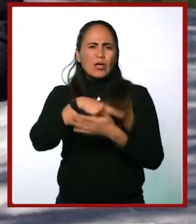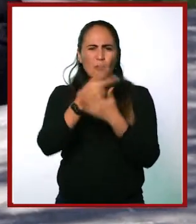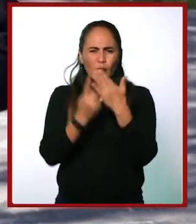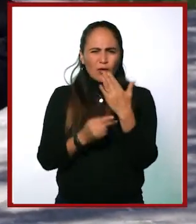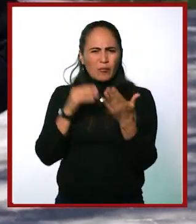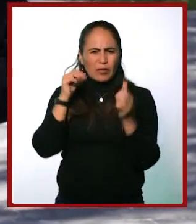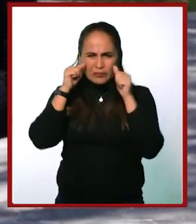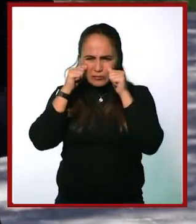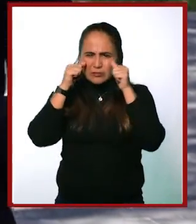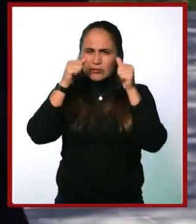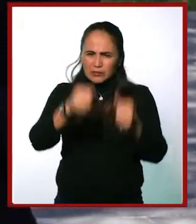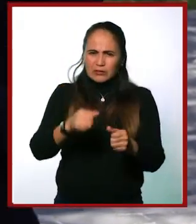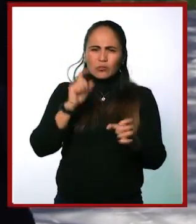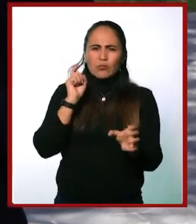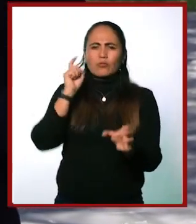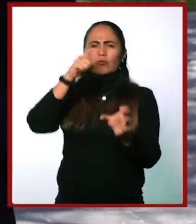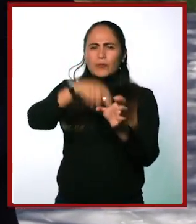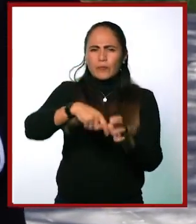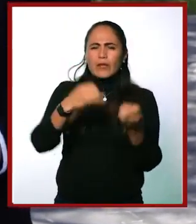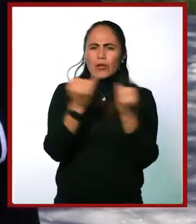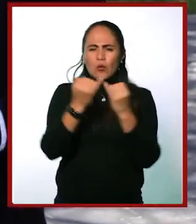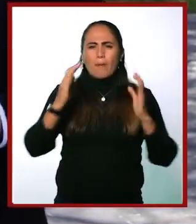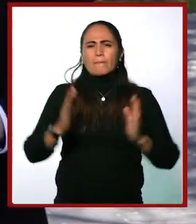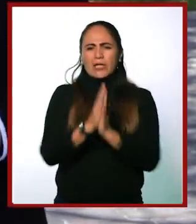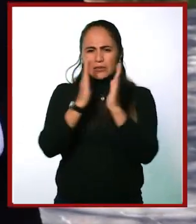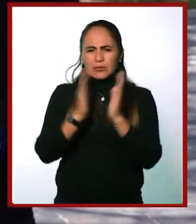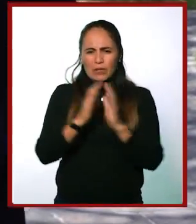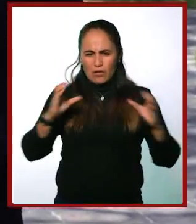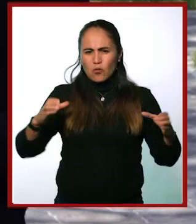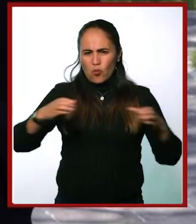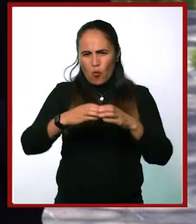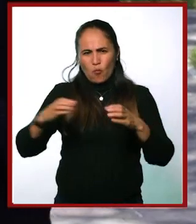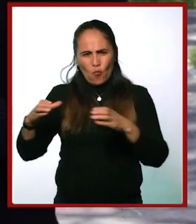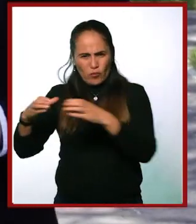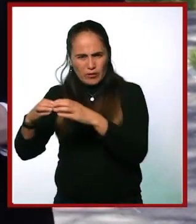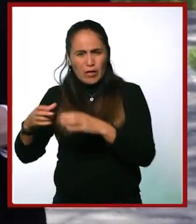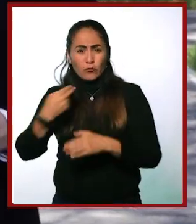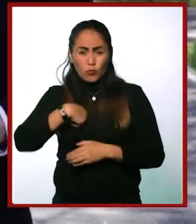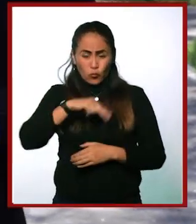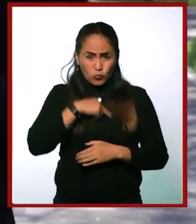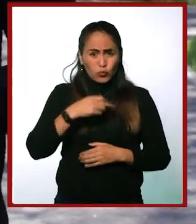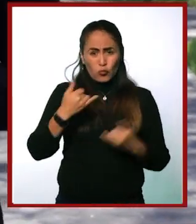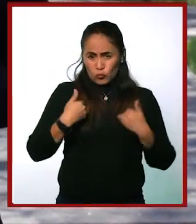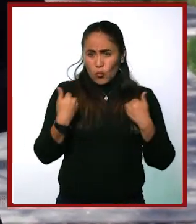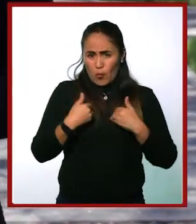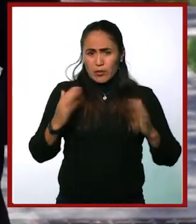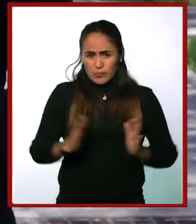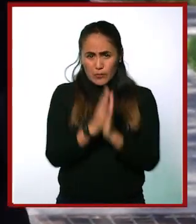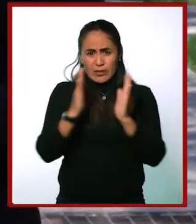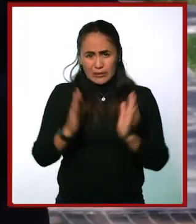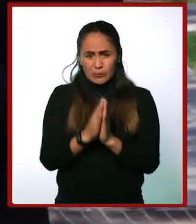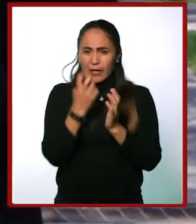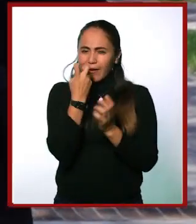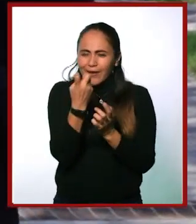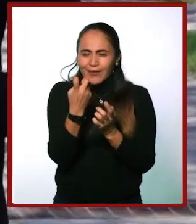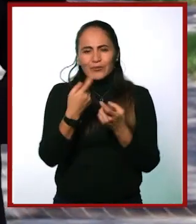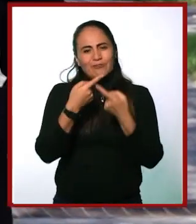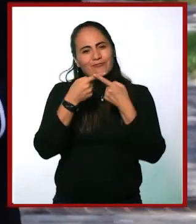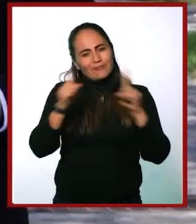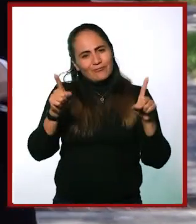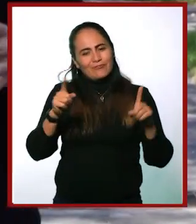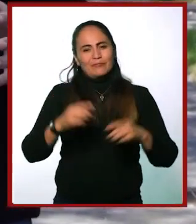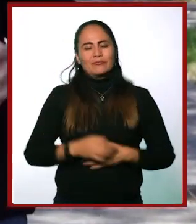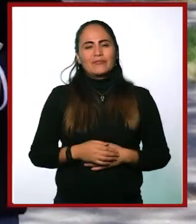que atiendan estas desigualdades y que participemos en nuestras comunidades. La participación de nosotros como jóvenes puede hacer la